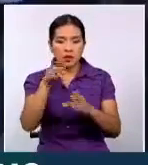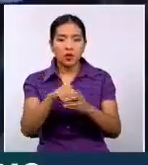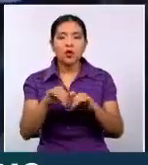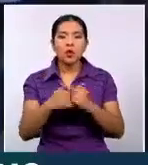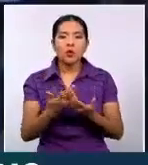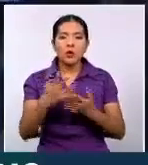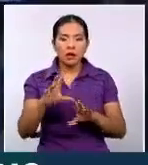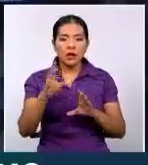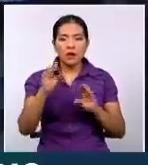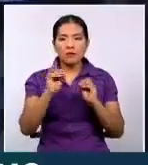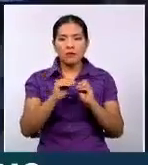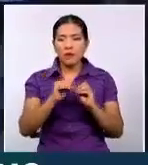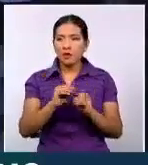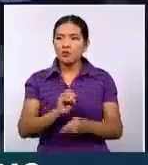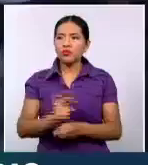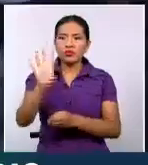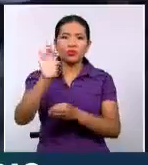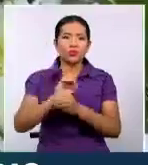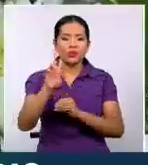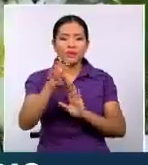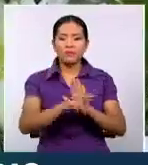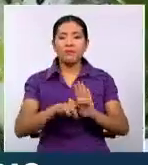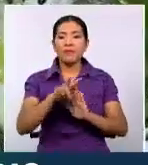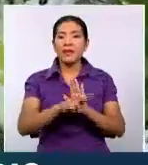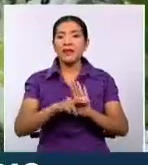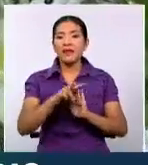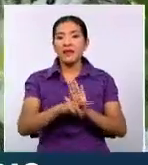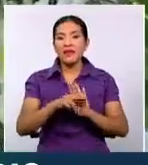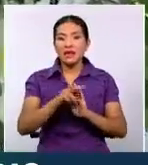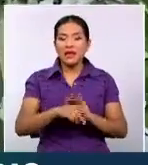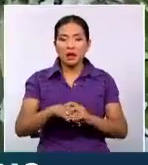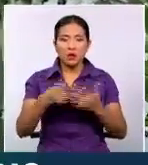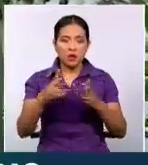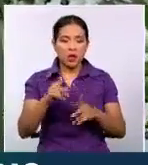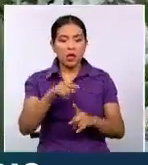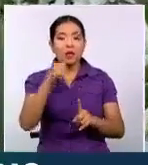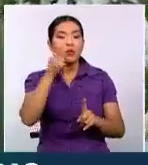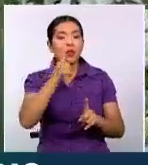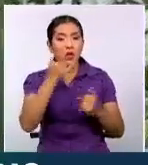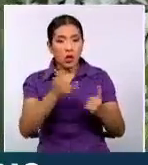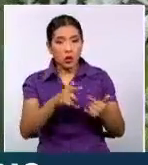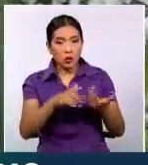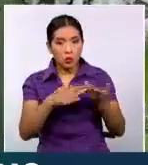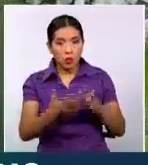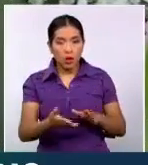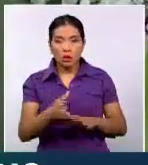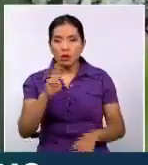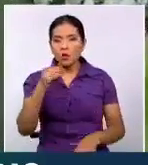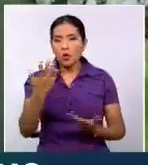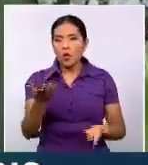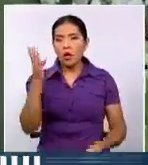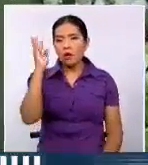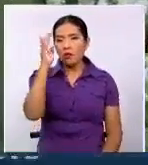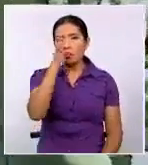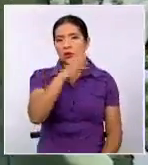subieron los videos, que se muestra a la víctima hoy que no estaba en un estado de ebriedad.